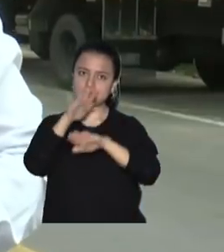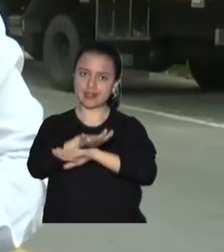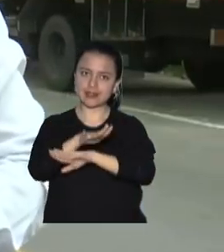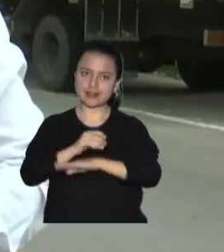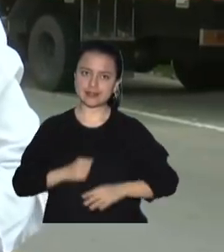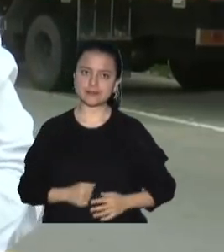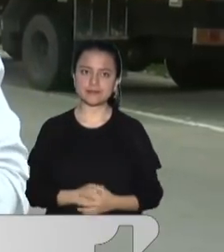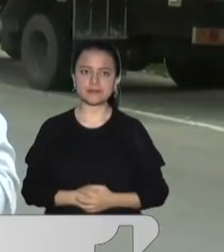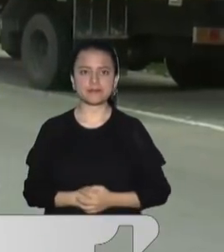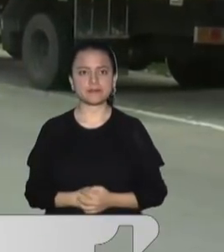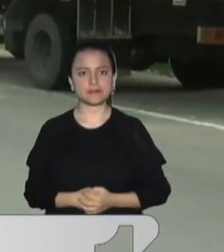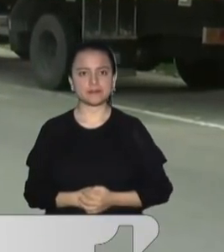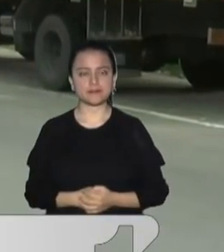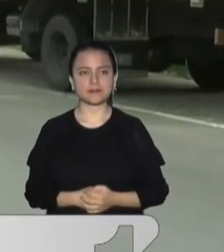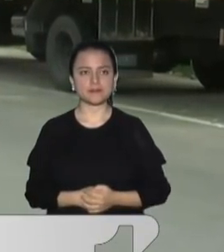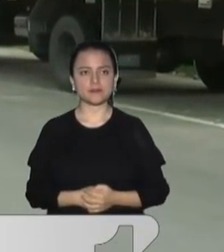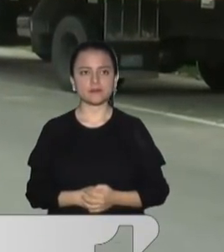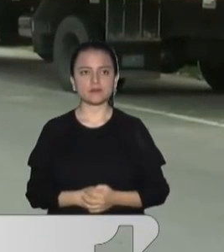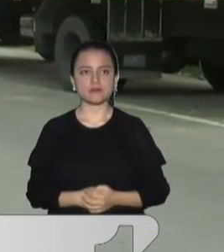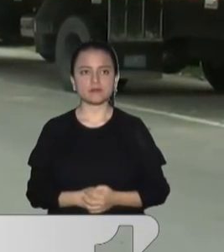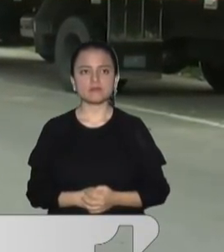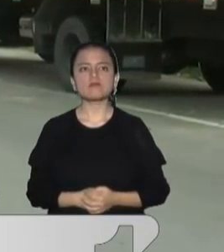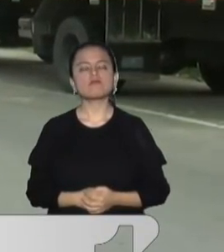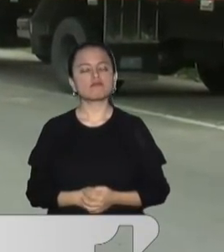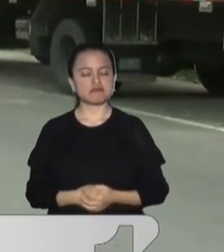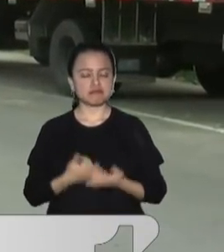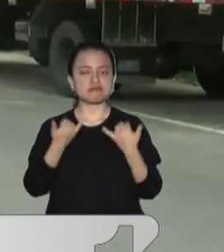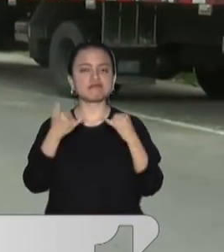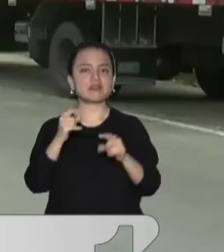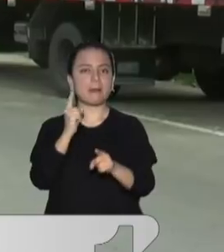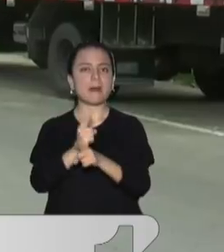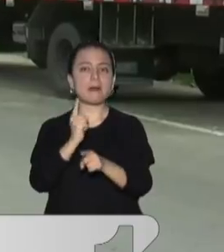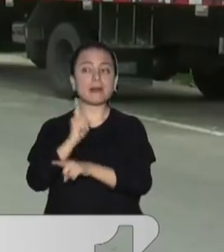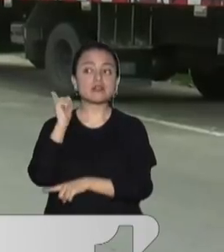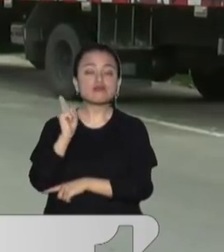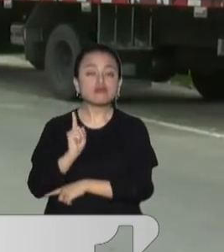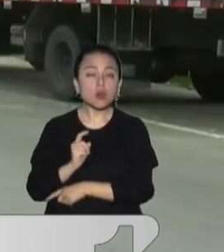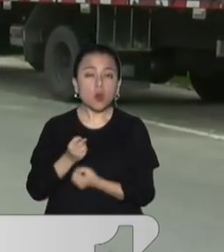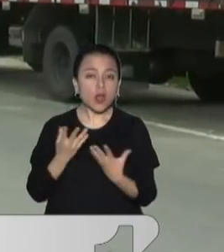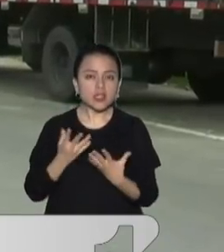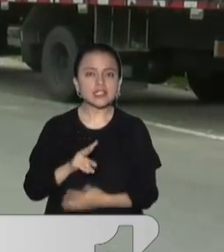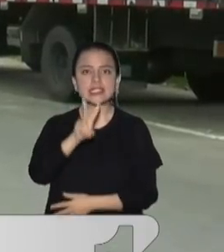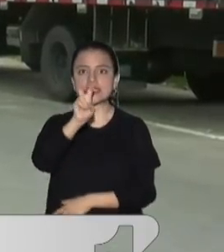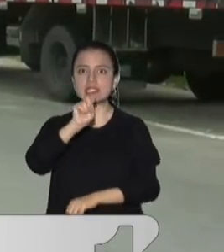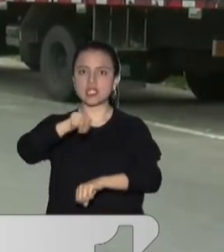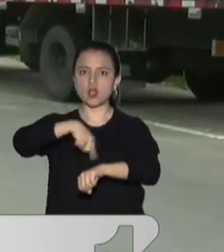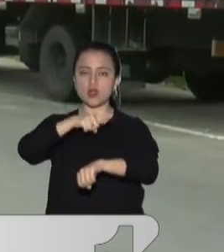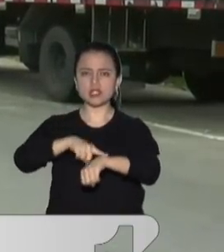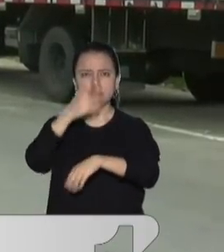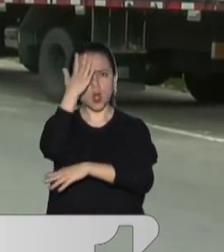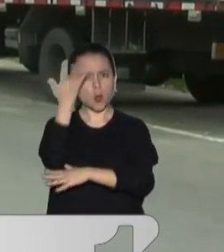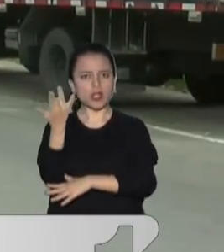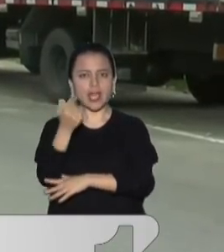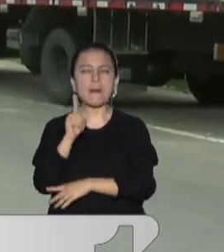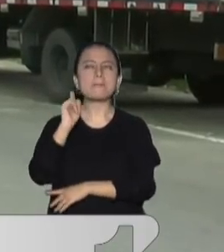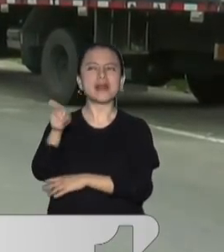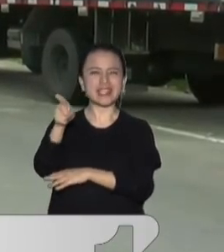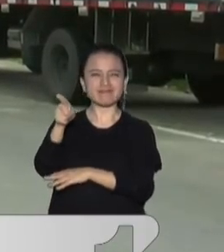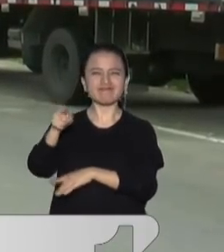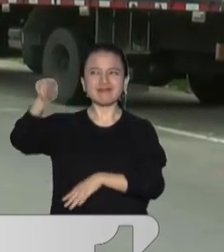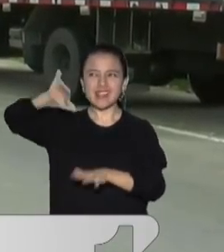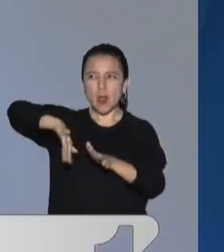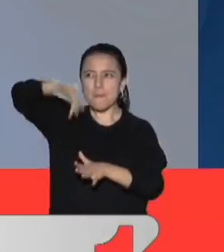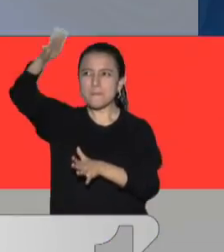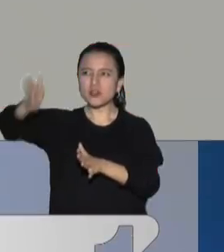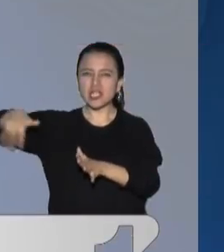Pues les cuento que ya se completan 7 horas de bloqueo por cuenta de un deslizamiento entre Ibagué, Cajamarca y el Alto de la